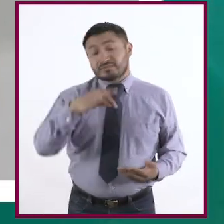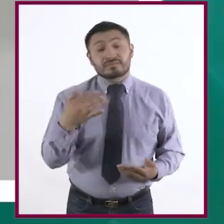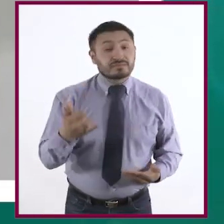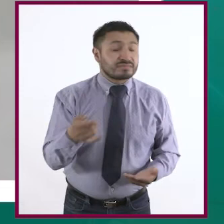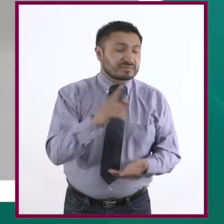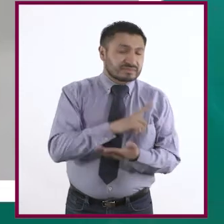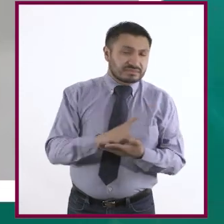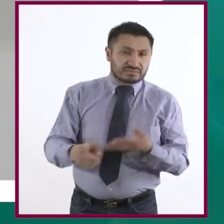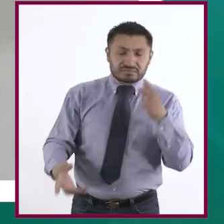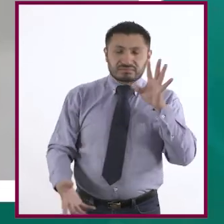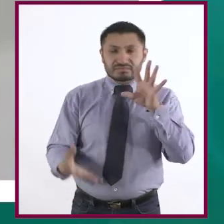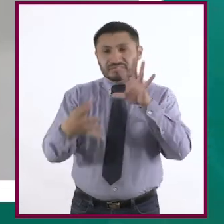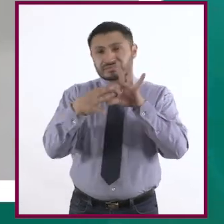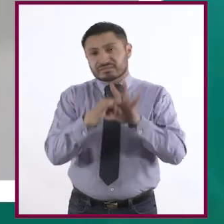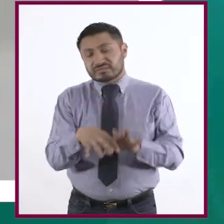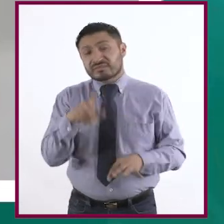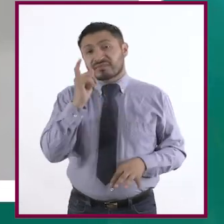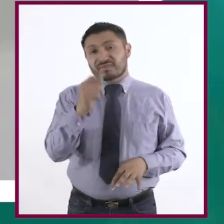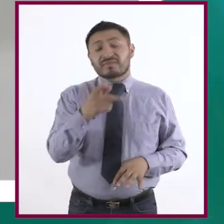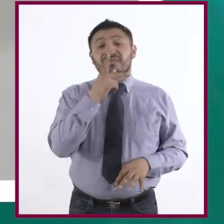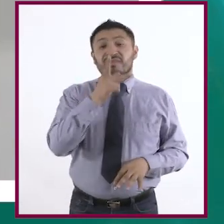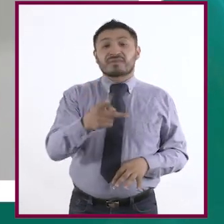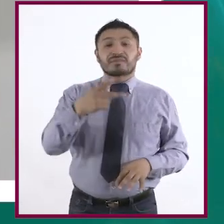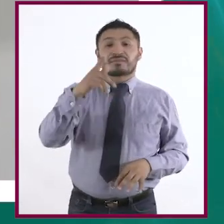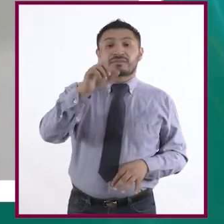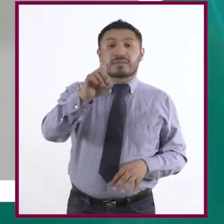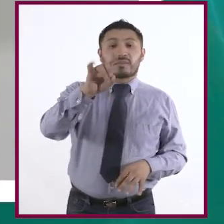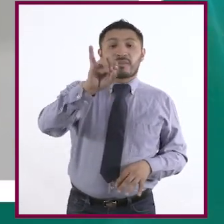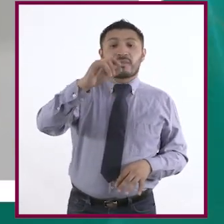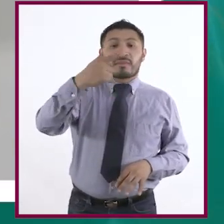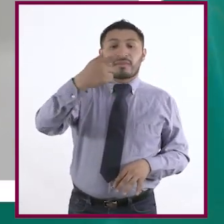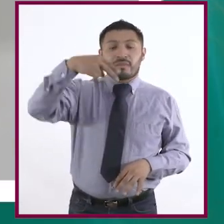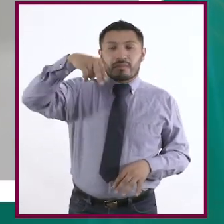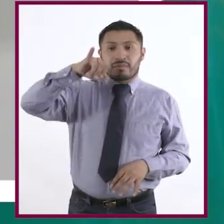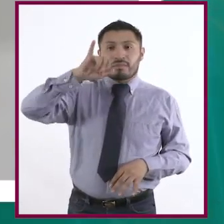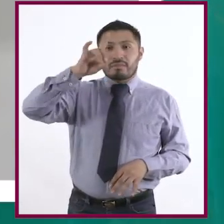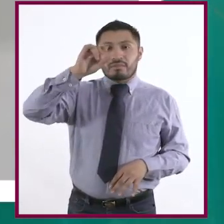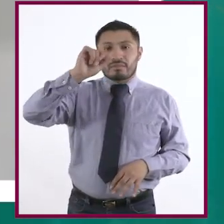de derecho, el término dignidad. Es un